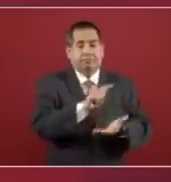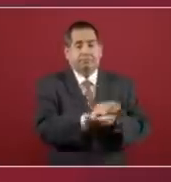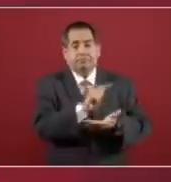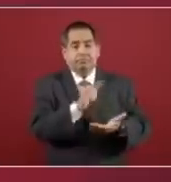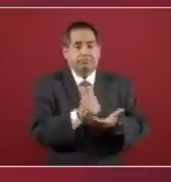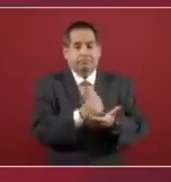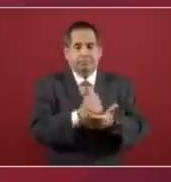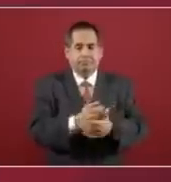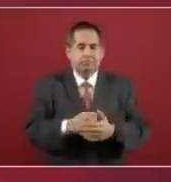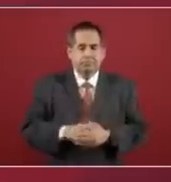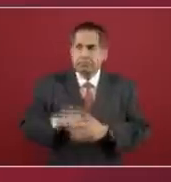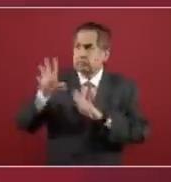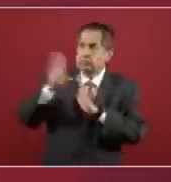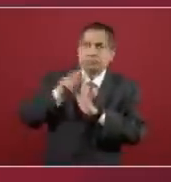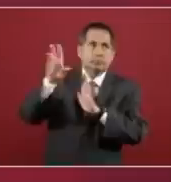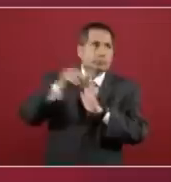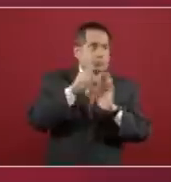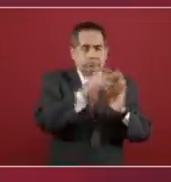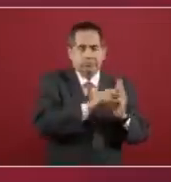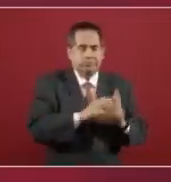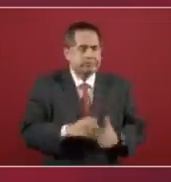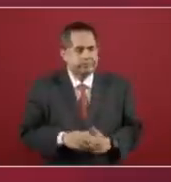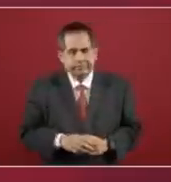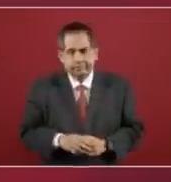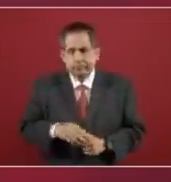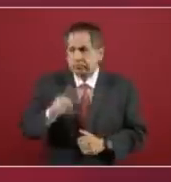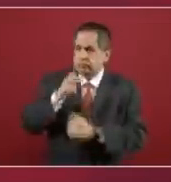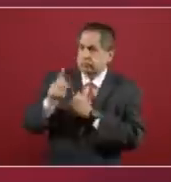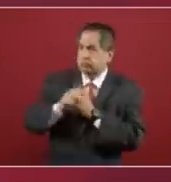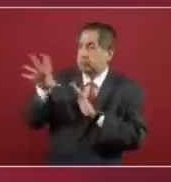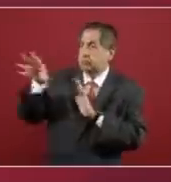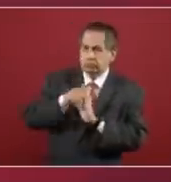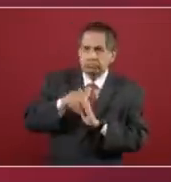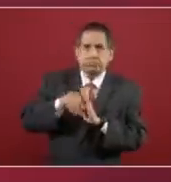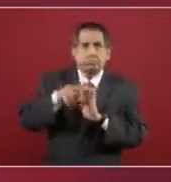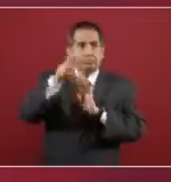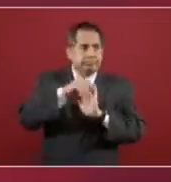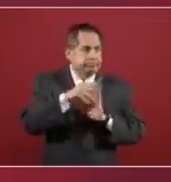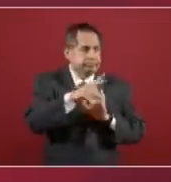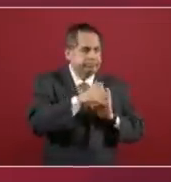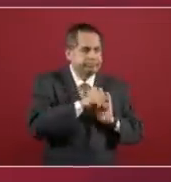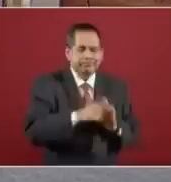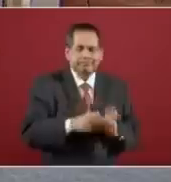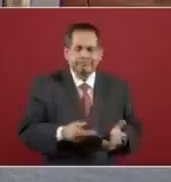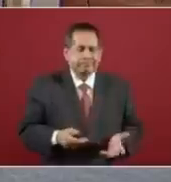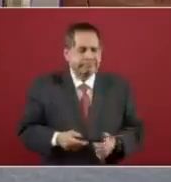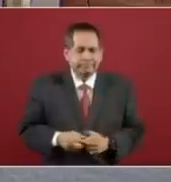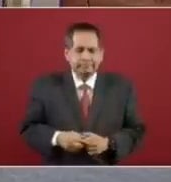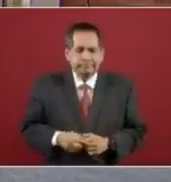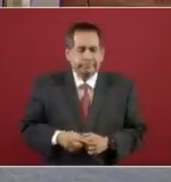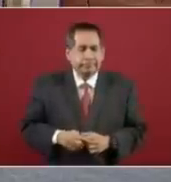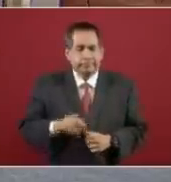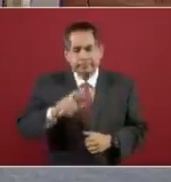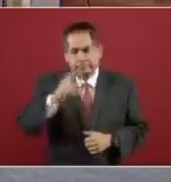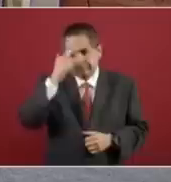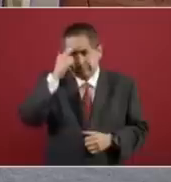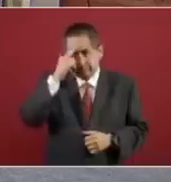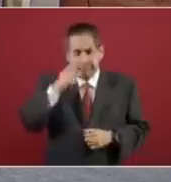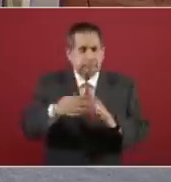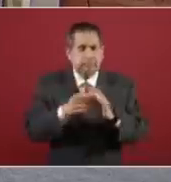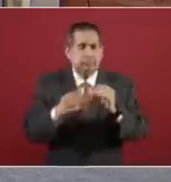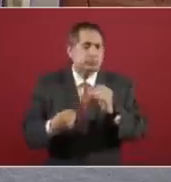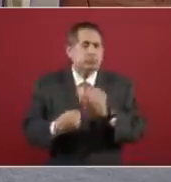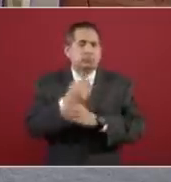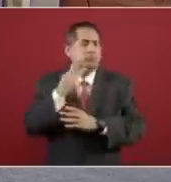y se copió mucho de otros países parece que se hablaba de nuevas